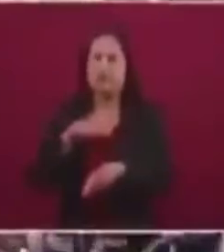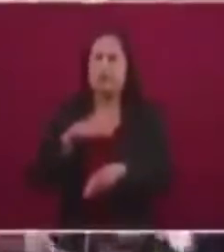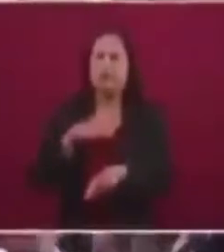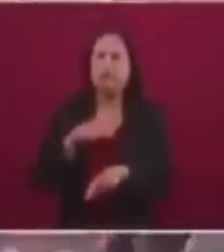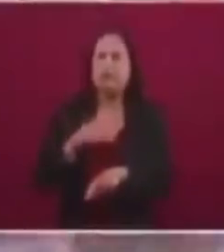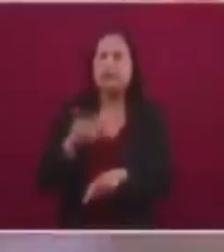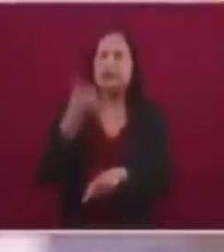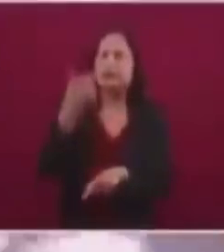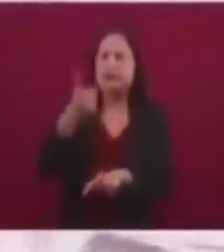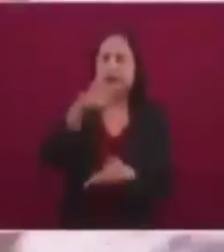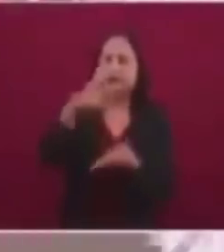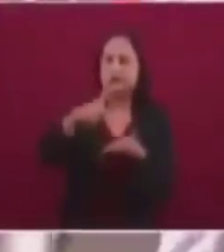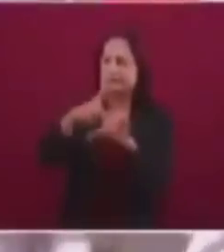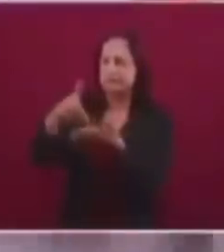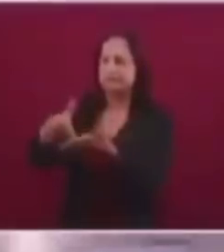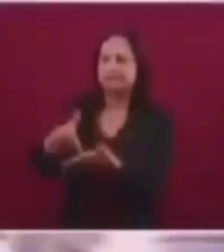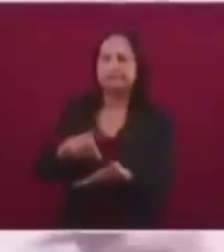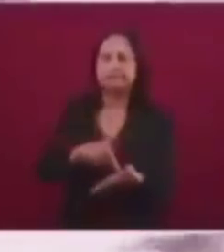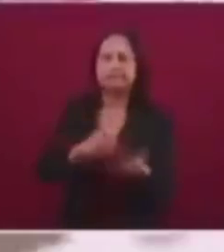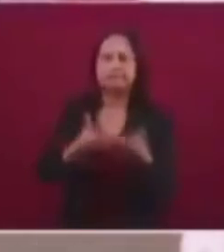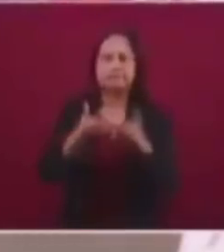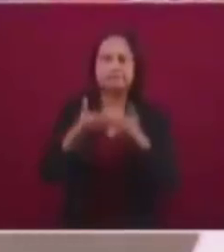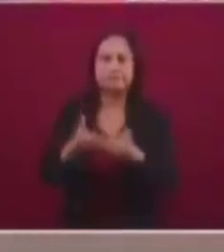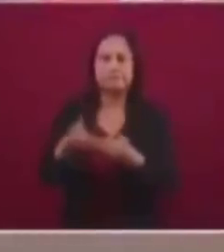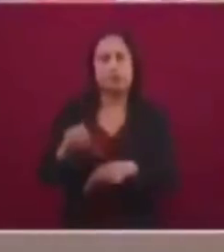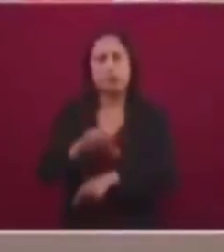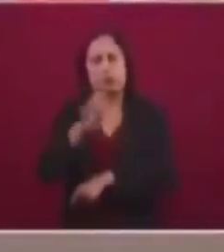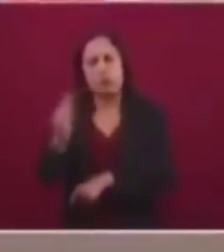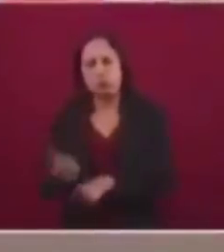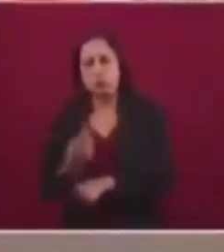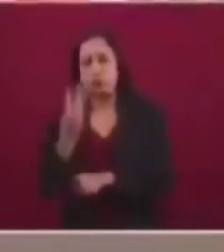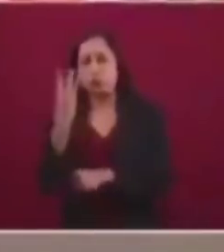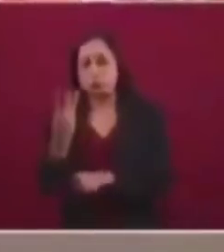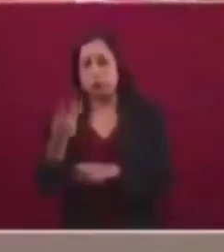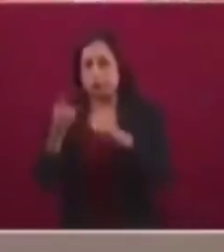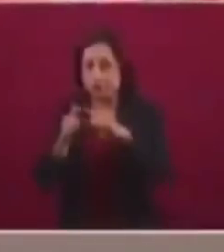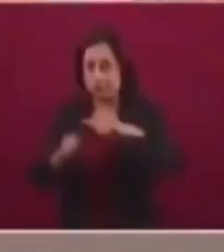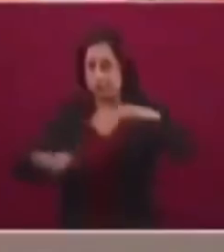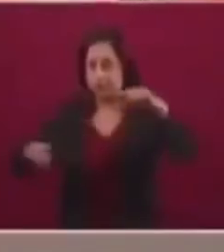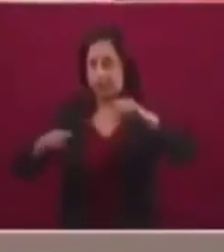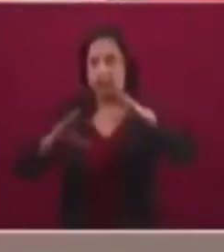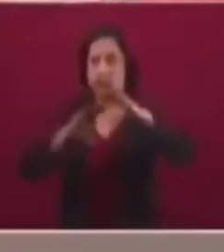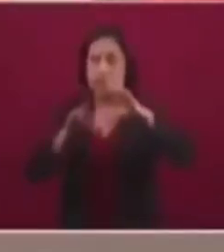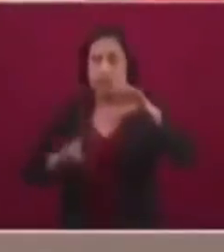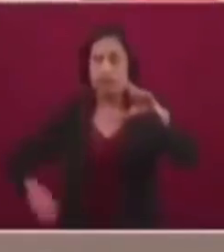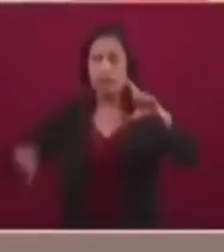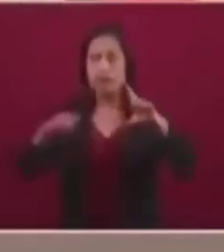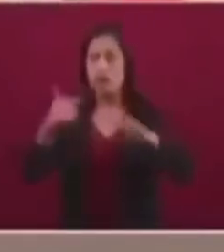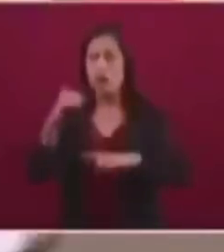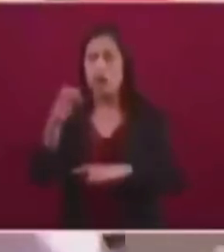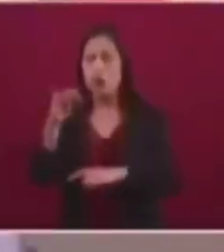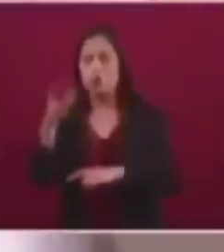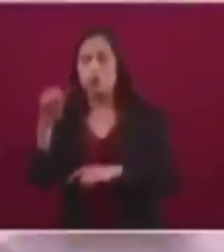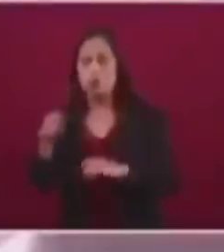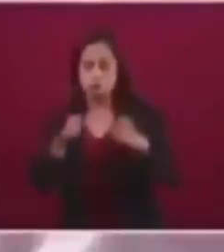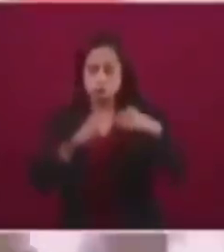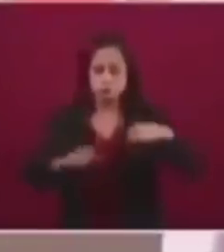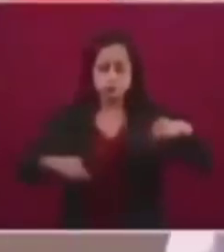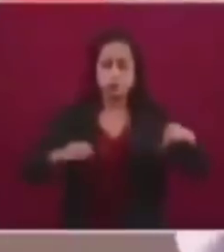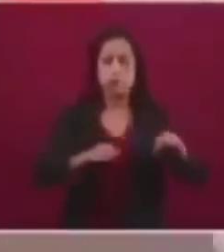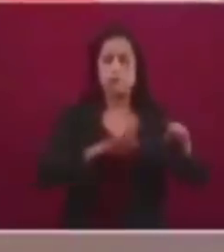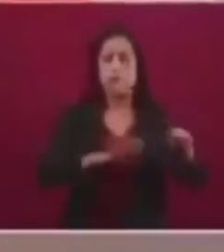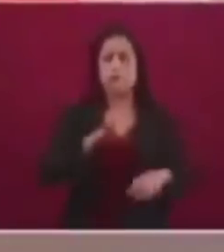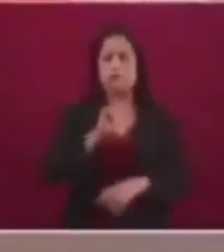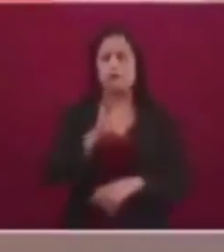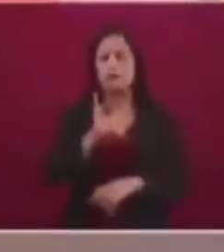Fuerzas Navales. Orgullosas de ser los primeros escudos de la nación. Las Fuerzas Navales del Pacífico y